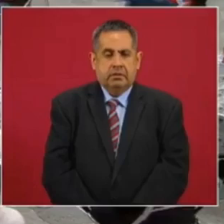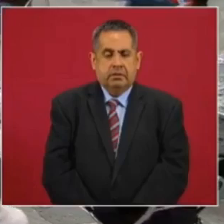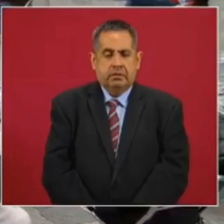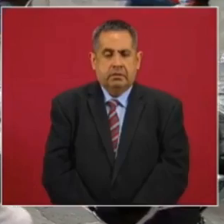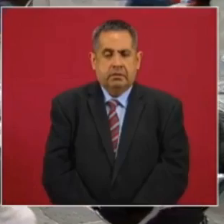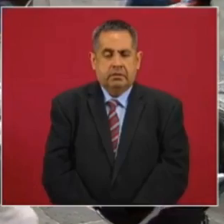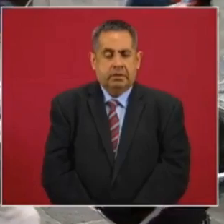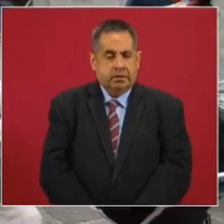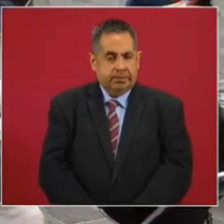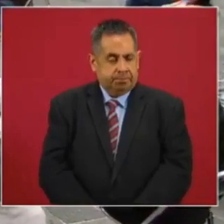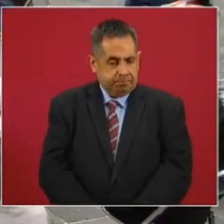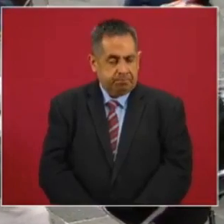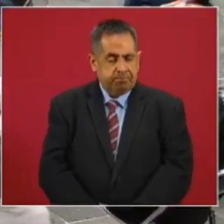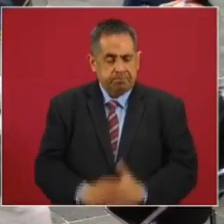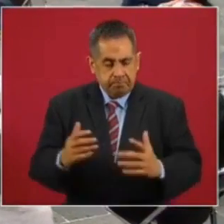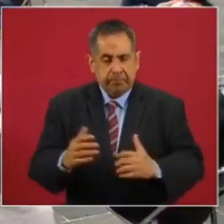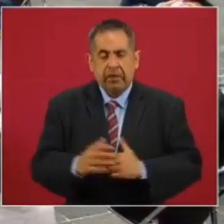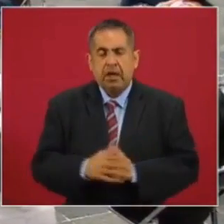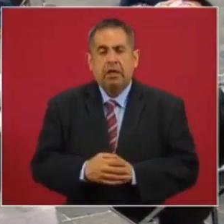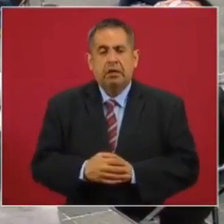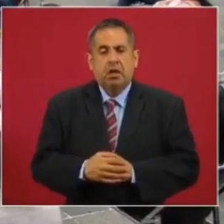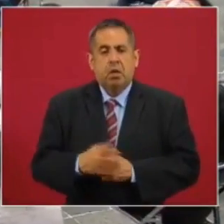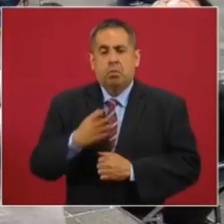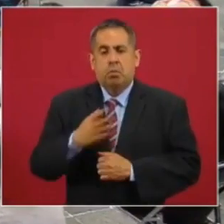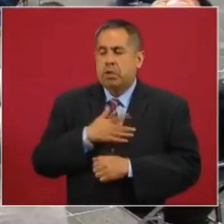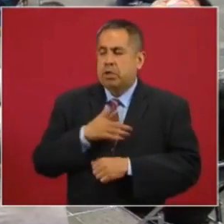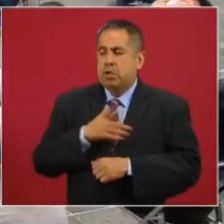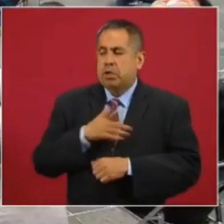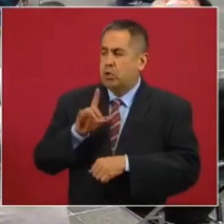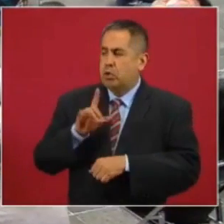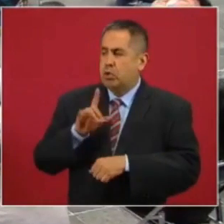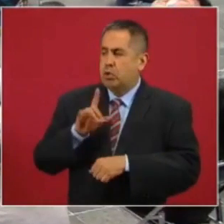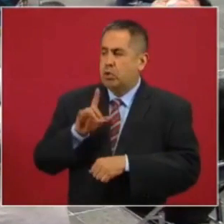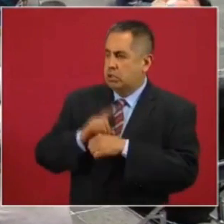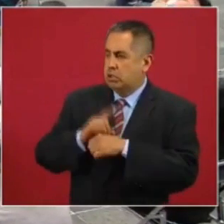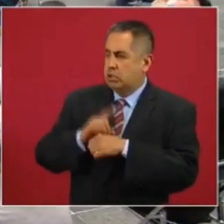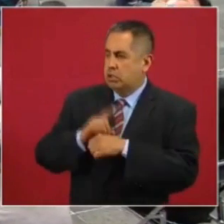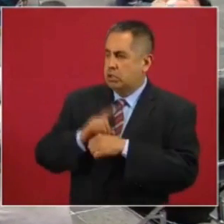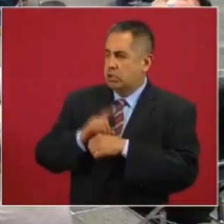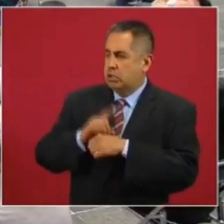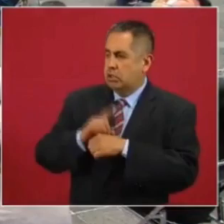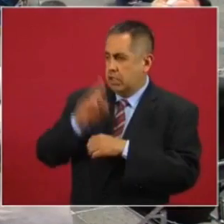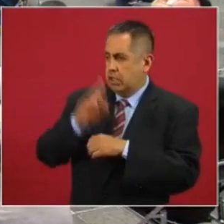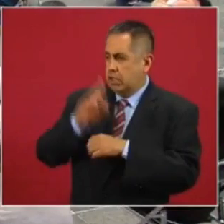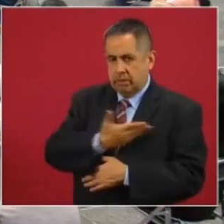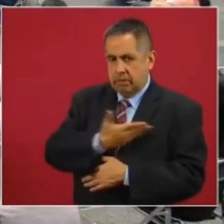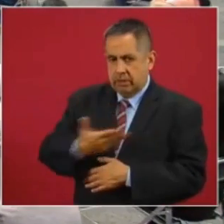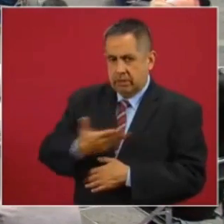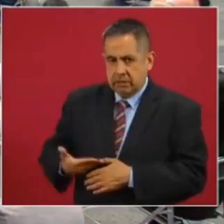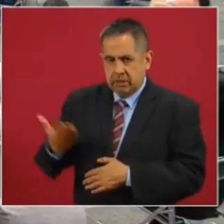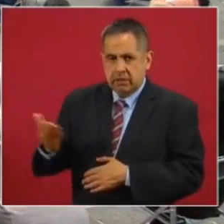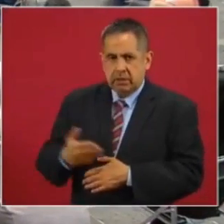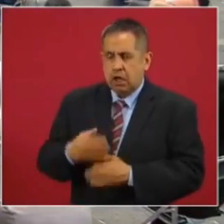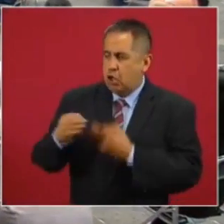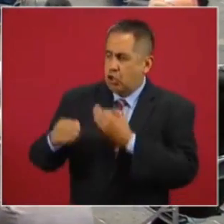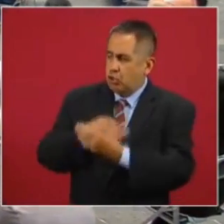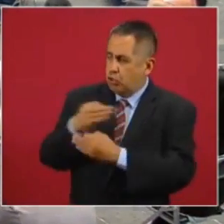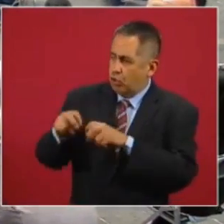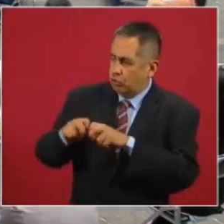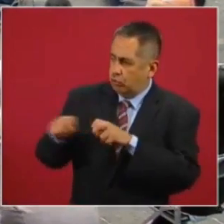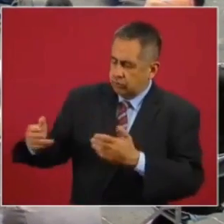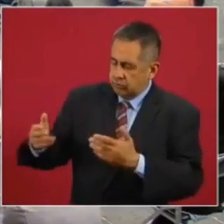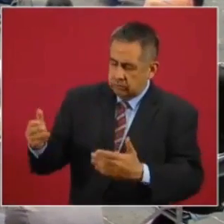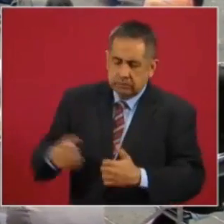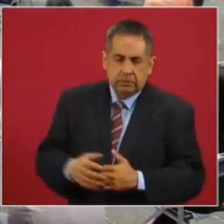bueno pues muy buenos días señor presidente y todos los que nos acompañan